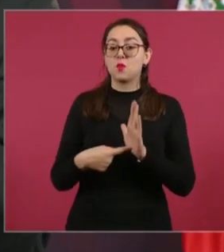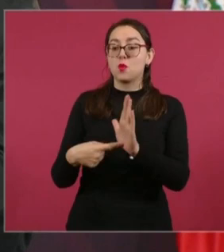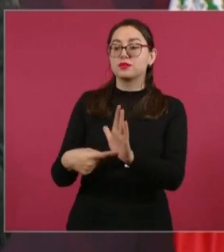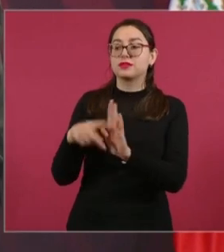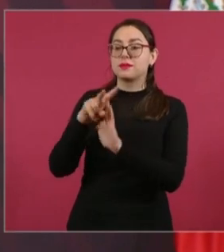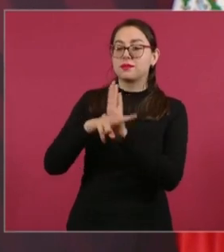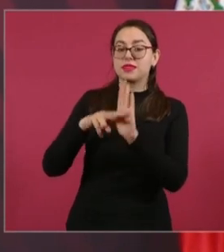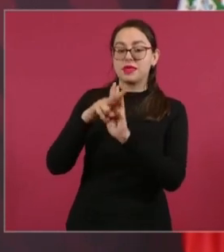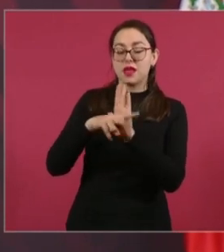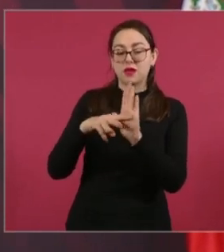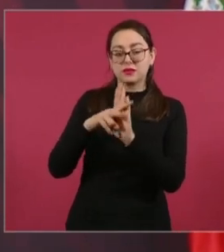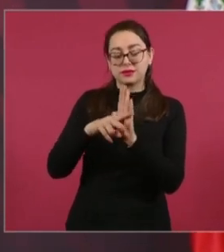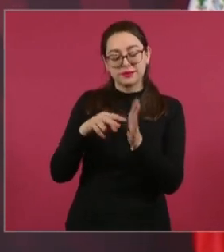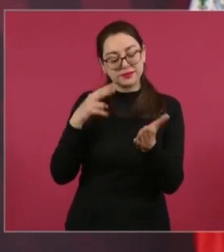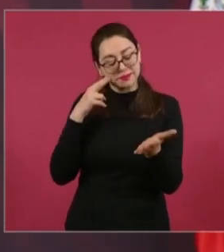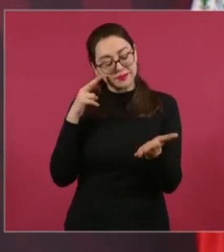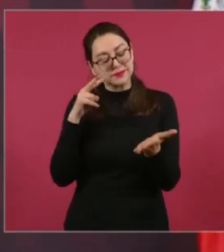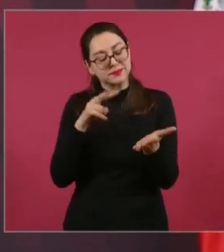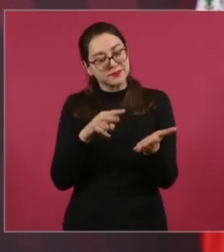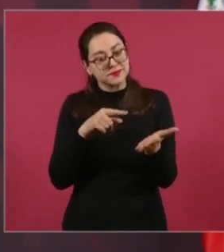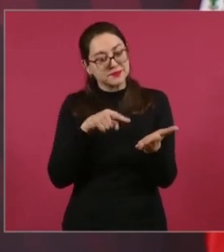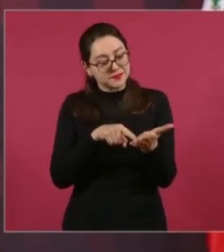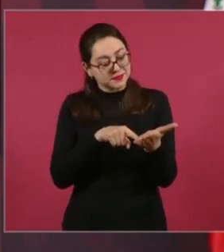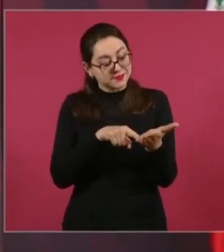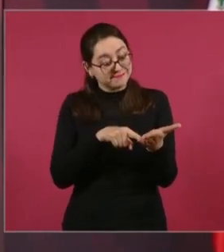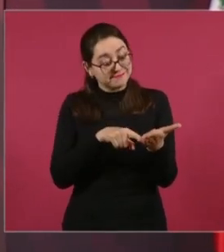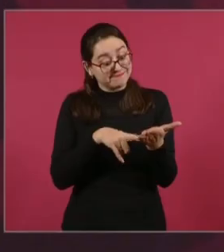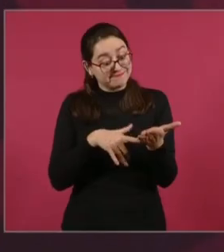videos y Salinas